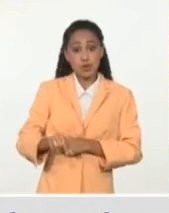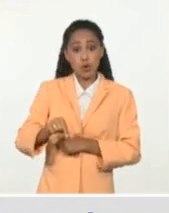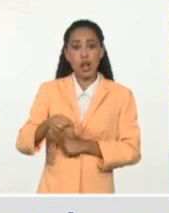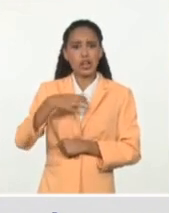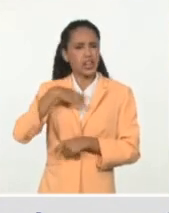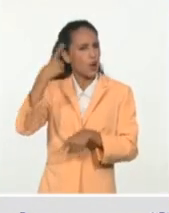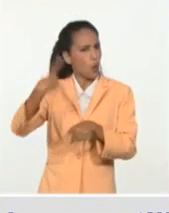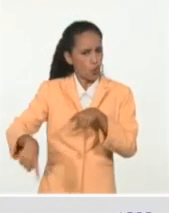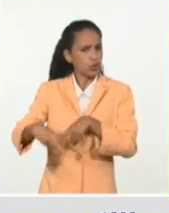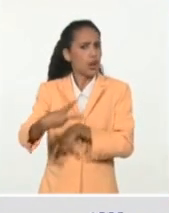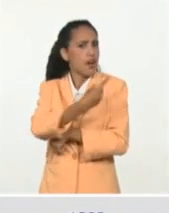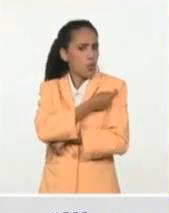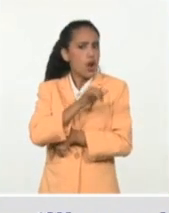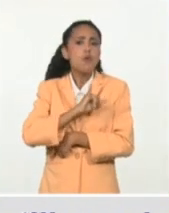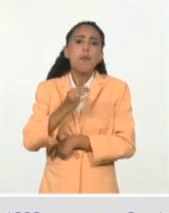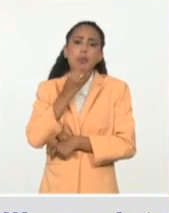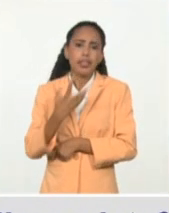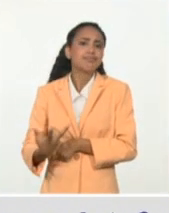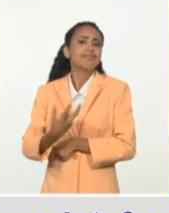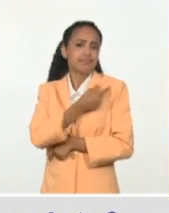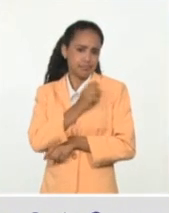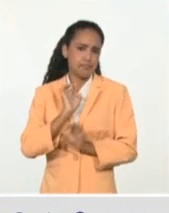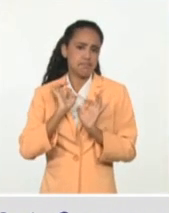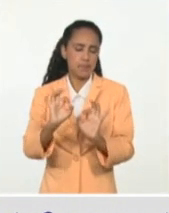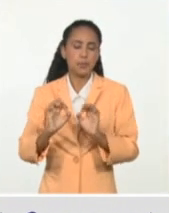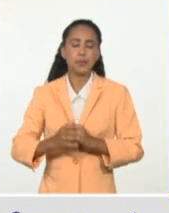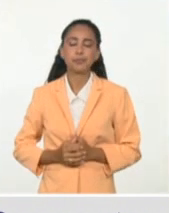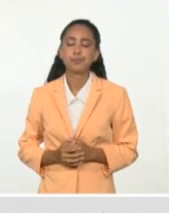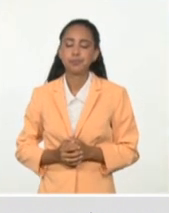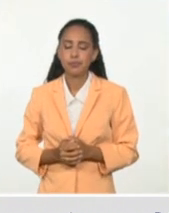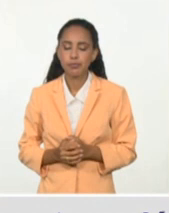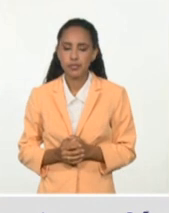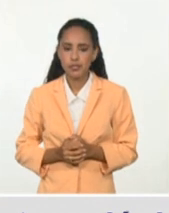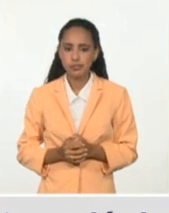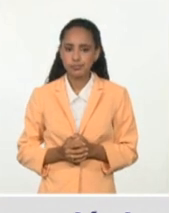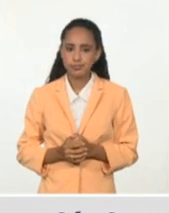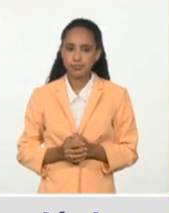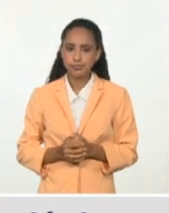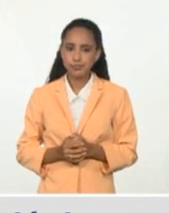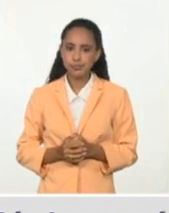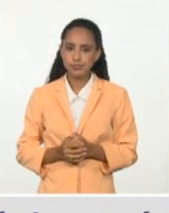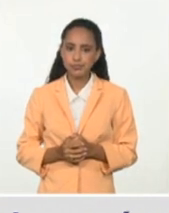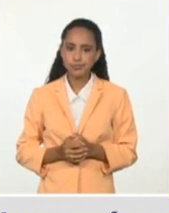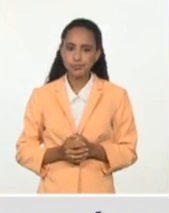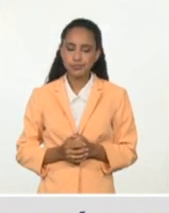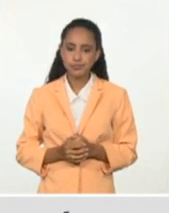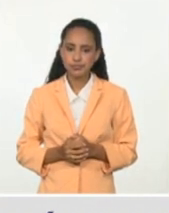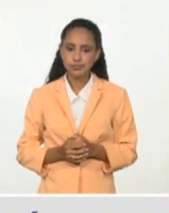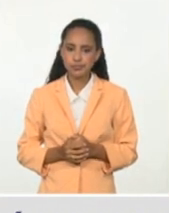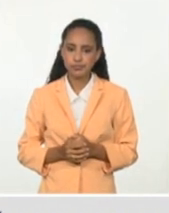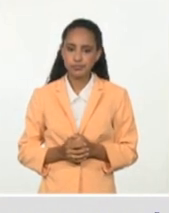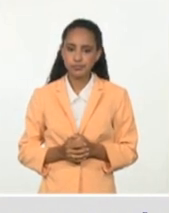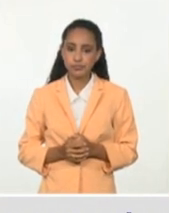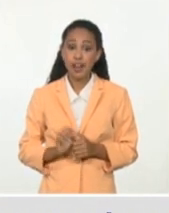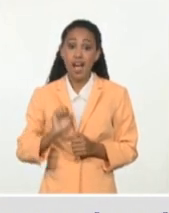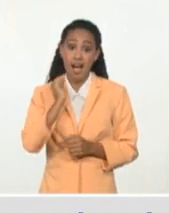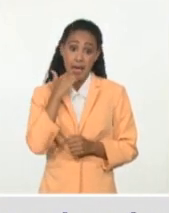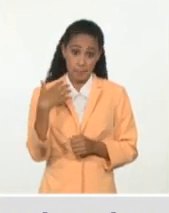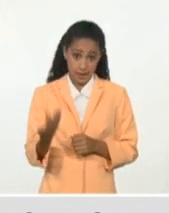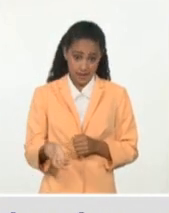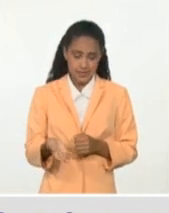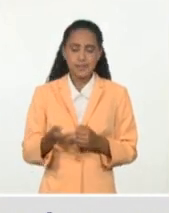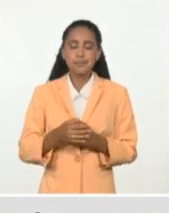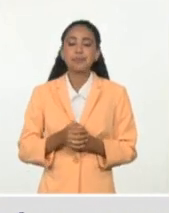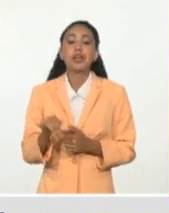vacunas. Además de que, como una ganancia secundaria, por decirlo de esta forma, va a permitir elevar los títulos